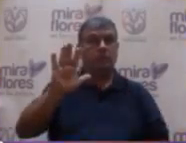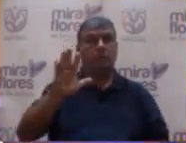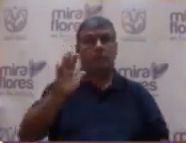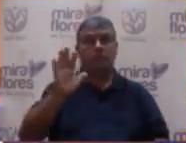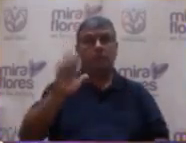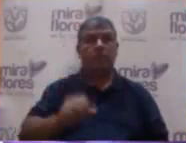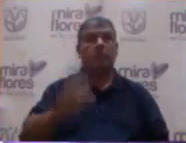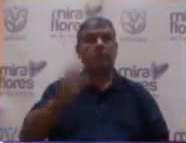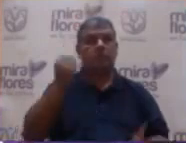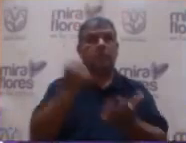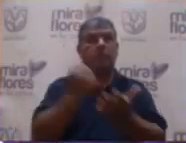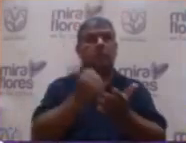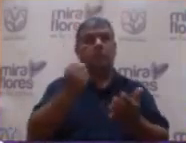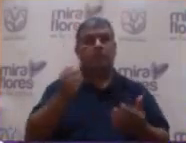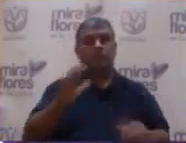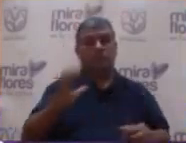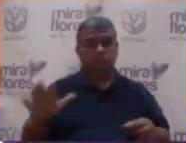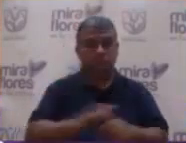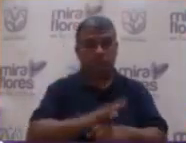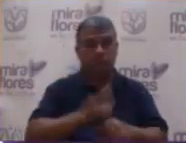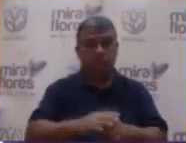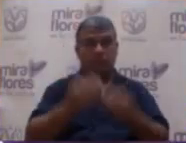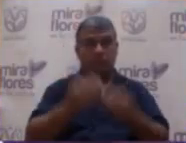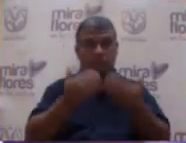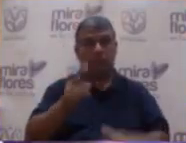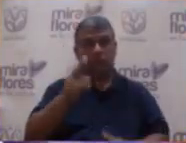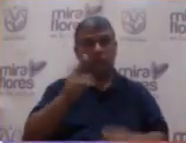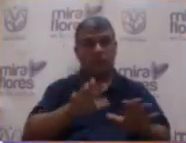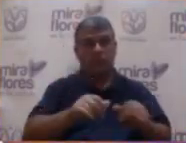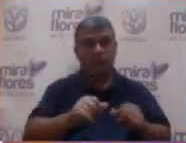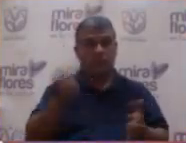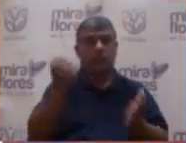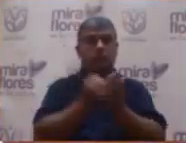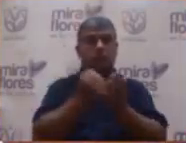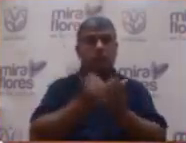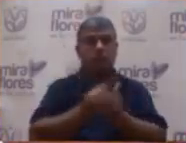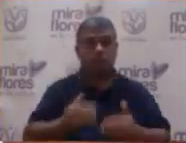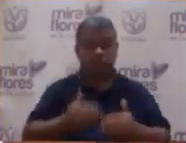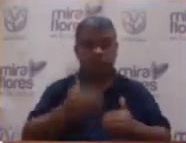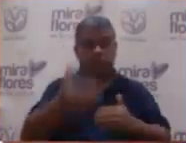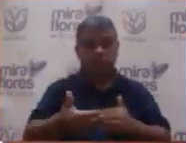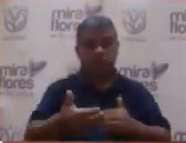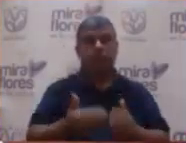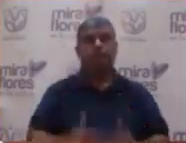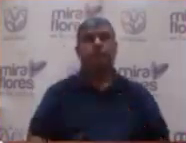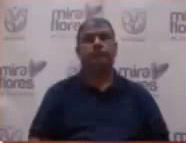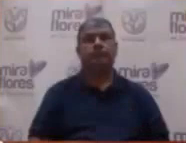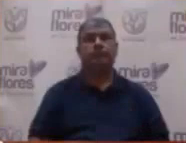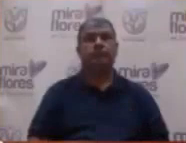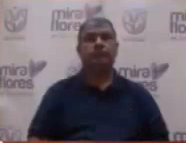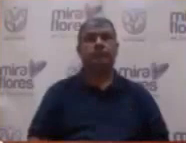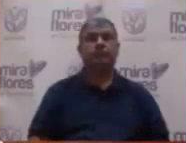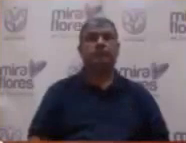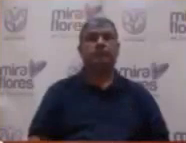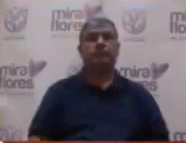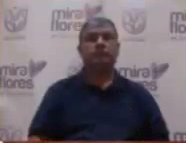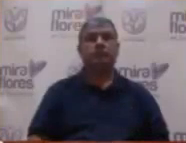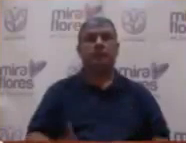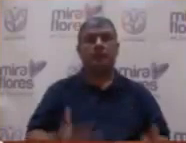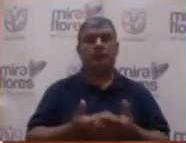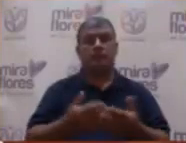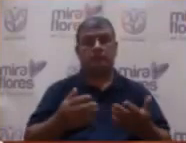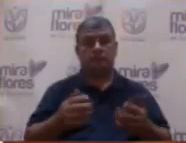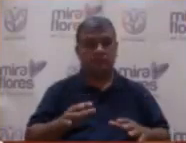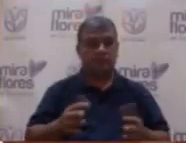sido aprobada por unanimidad. Muchas gracias. Estas dos actas quedan aprobadas entonces. Vamos al siguiente punto, por favor.